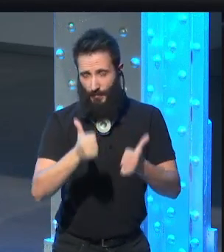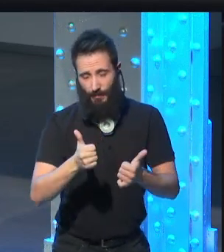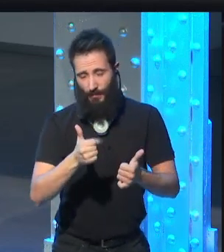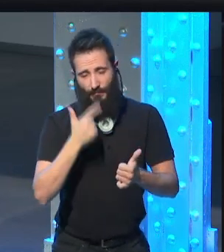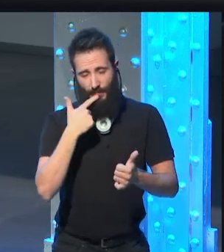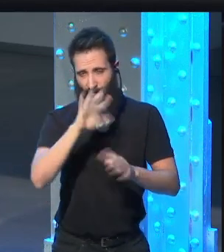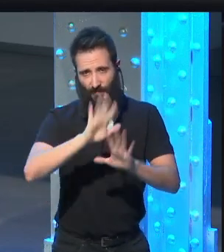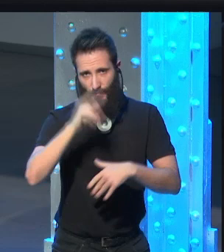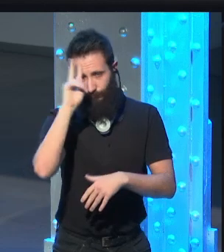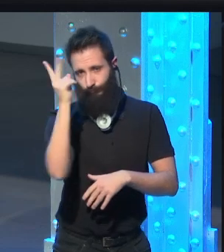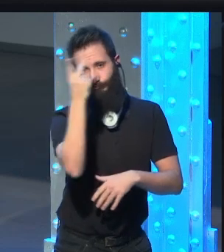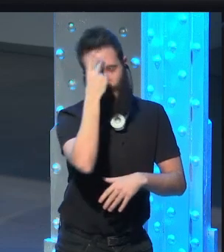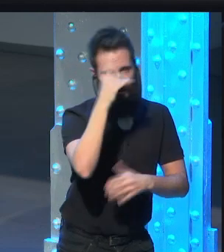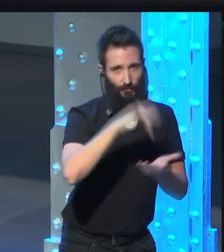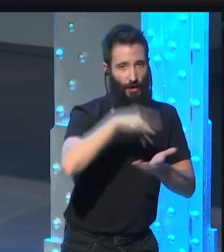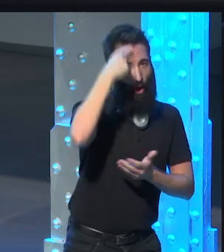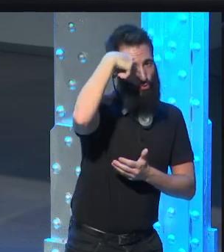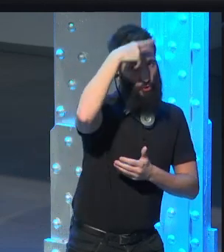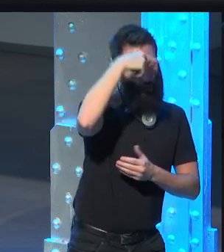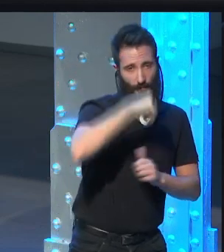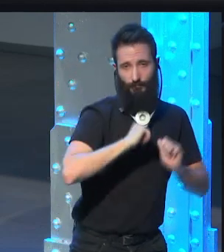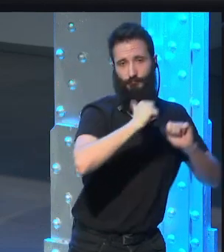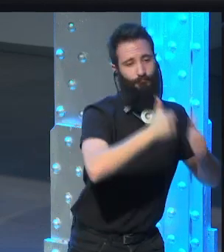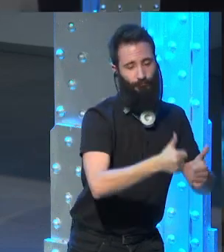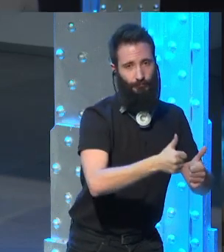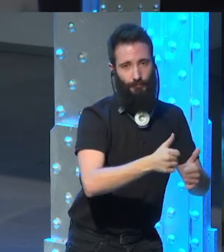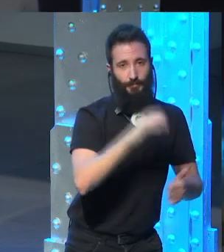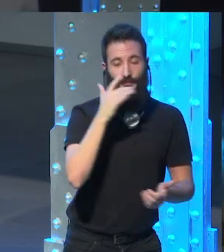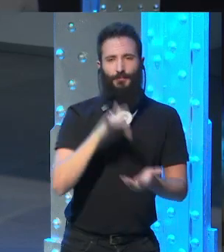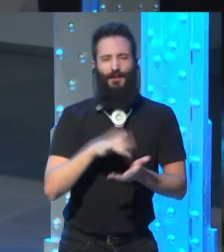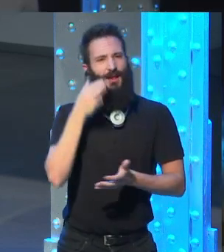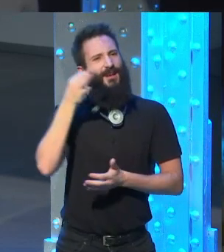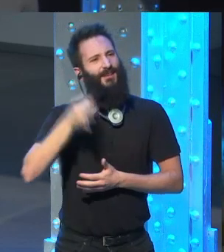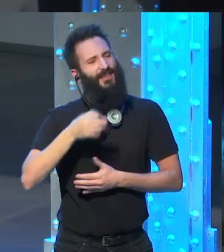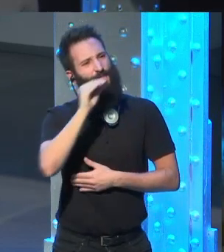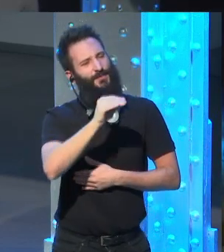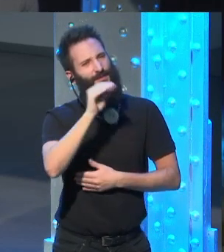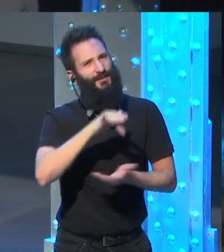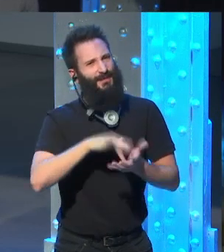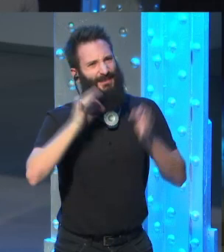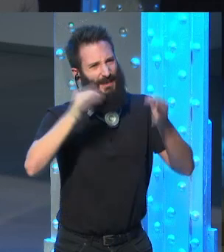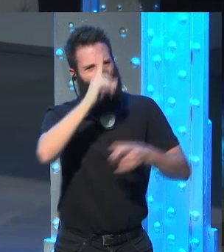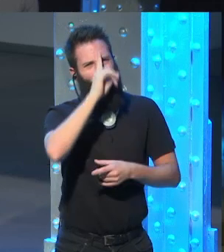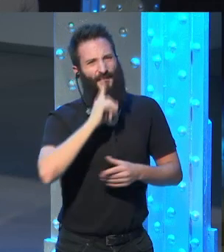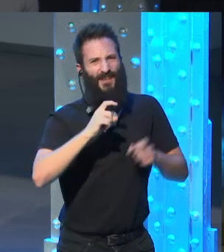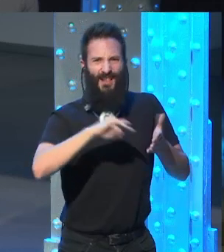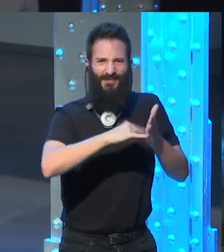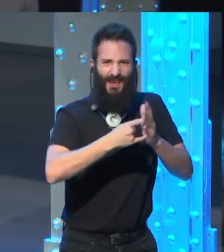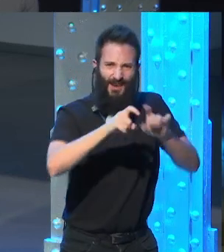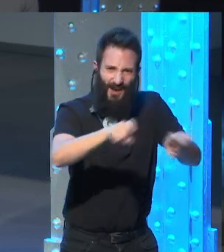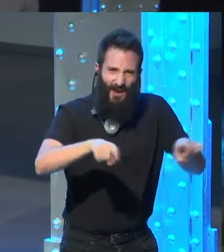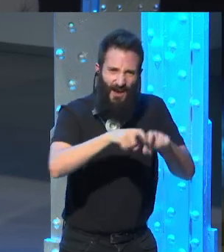decidí cambiar y empezar intentar un doctorado. Pero en realidad siempre tuviste ese perfil más técnico, ¿no? Sí,